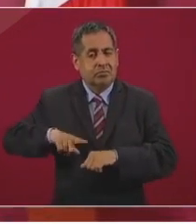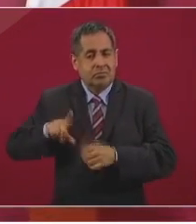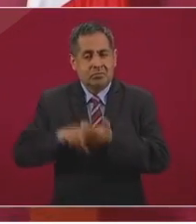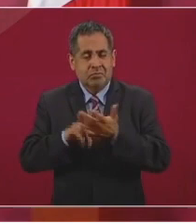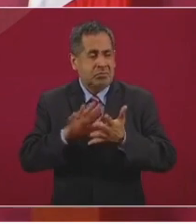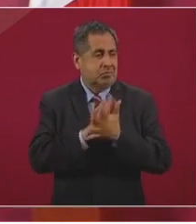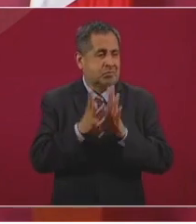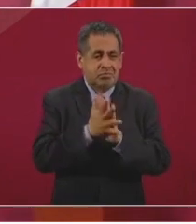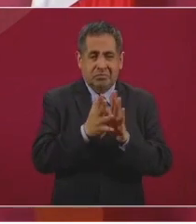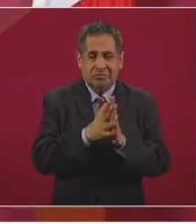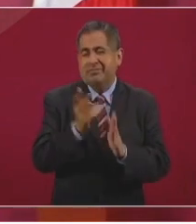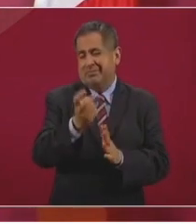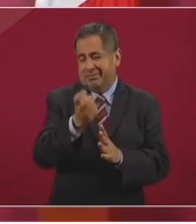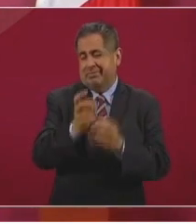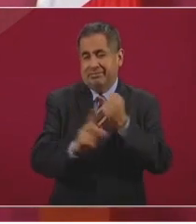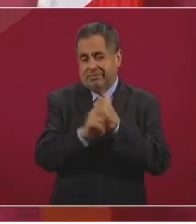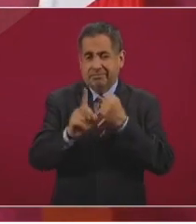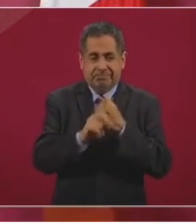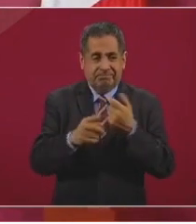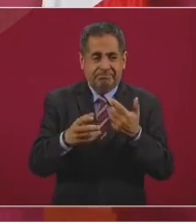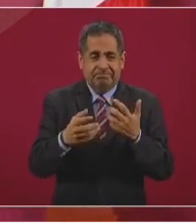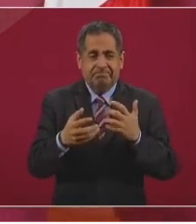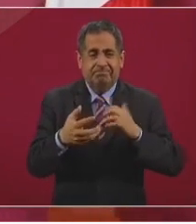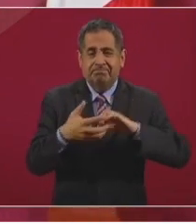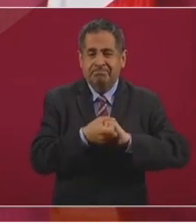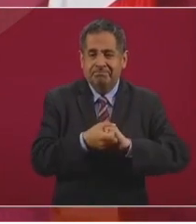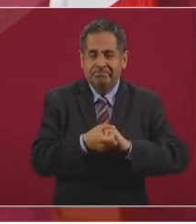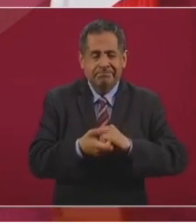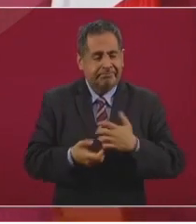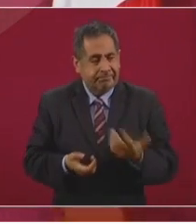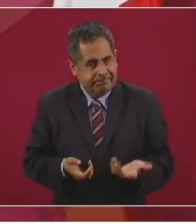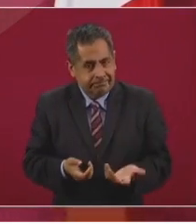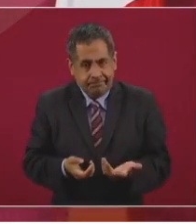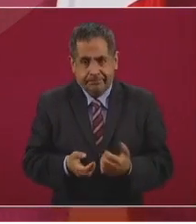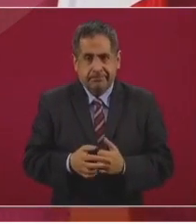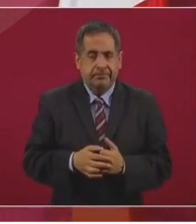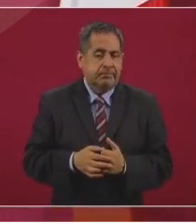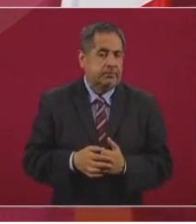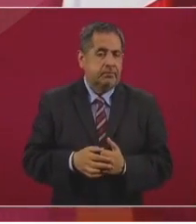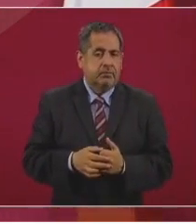Es el principal problema. No se hubiese